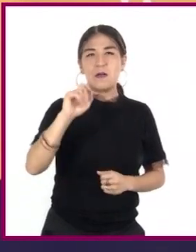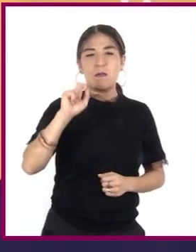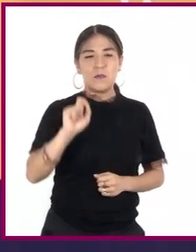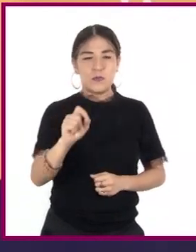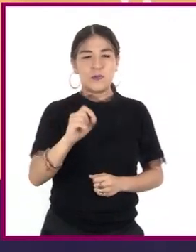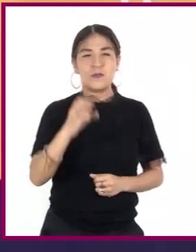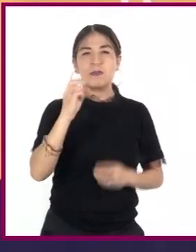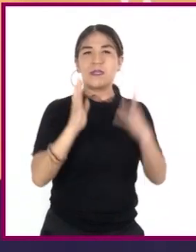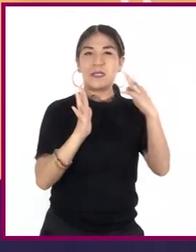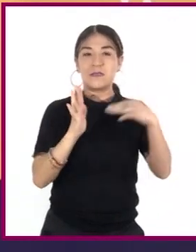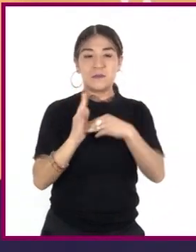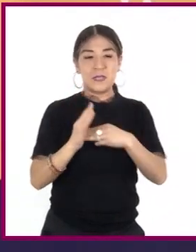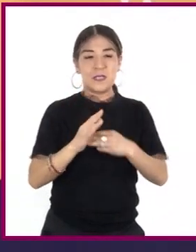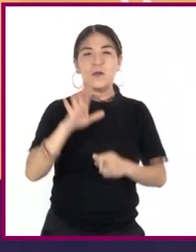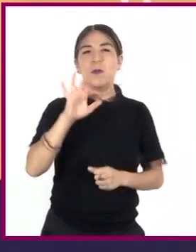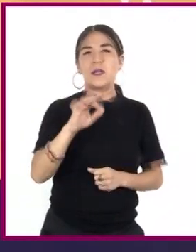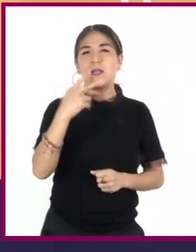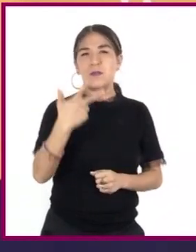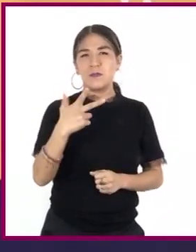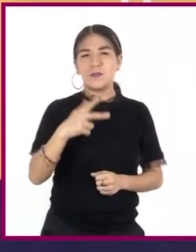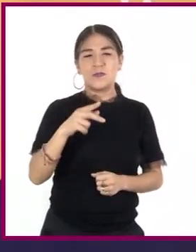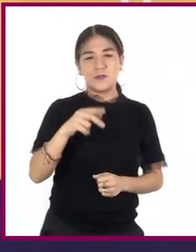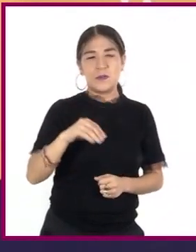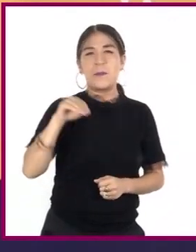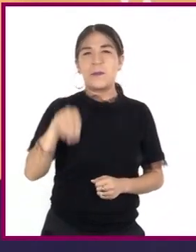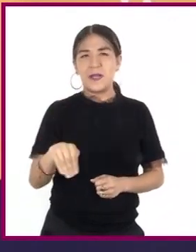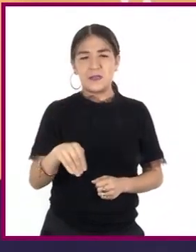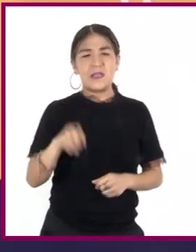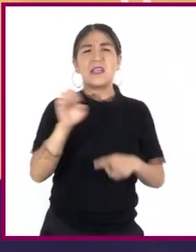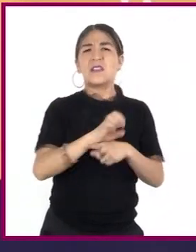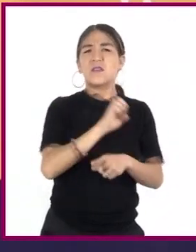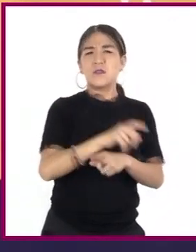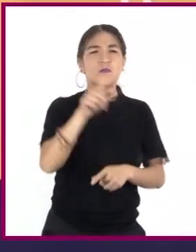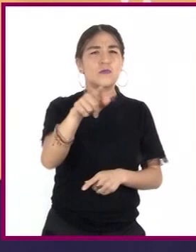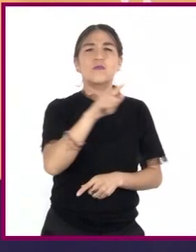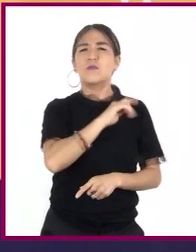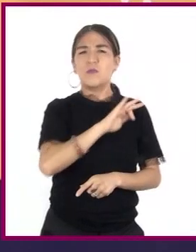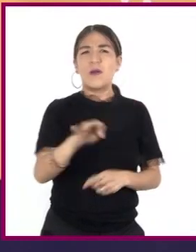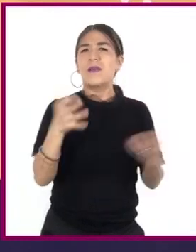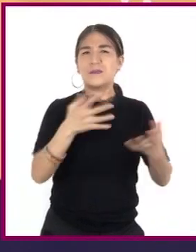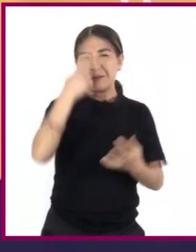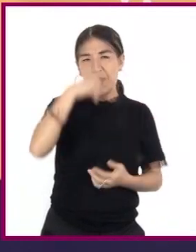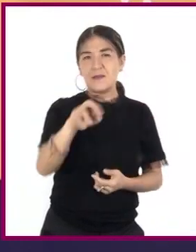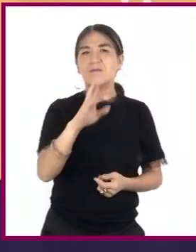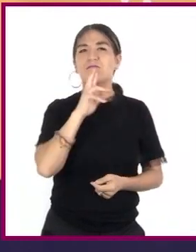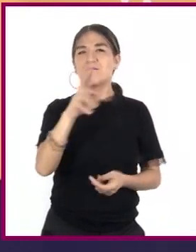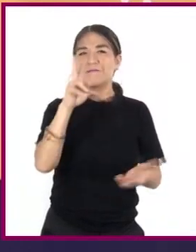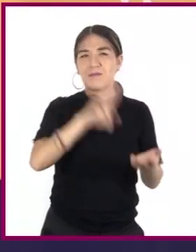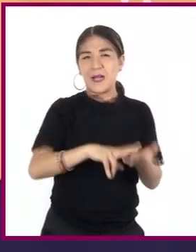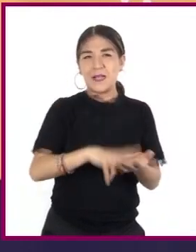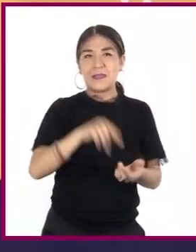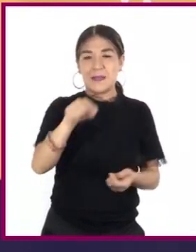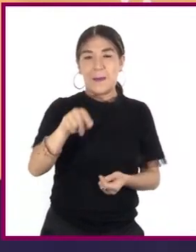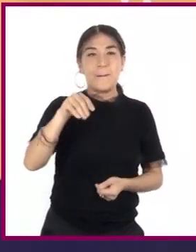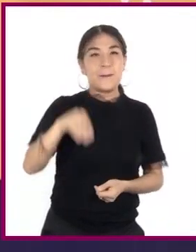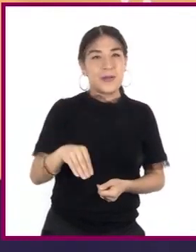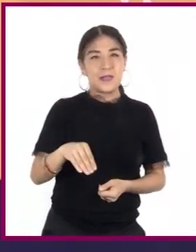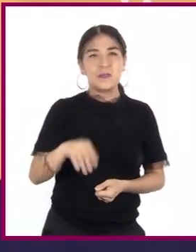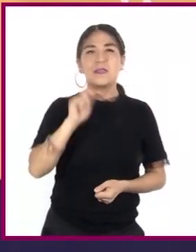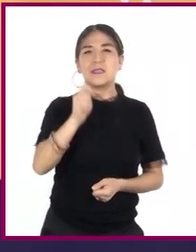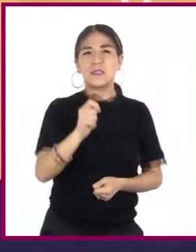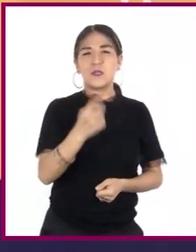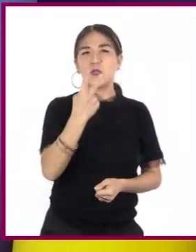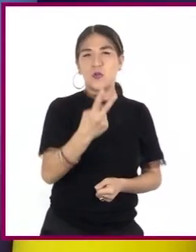0.3048 metros. Entonces, ¿qué podemos hacer para determinar el equivalente en metros de